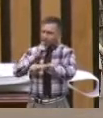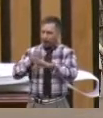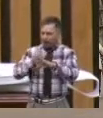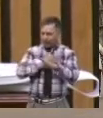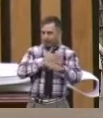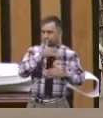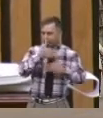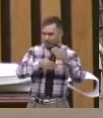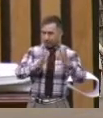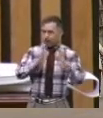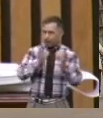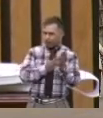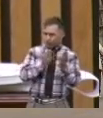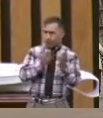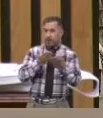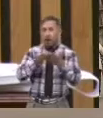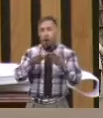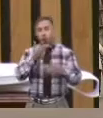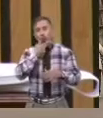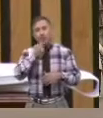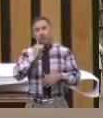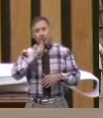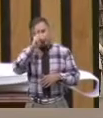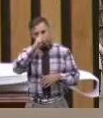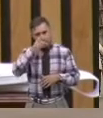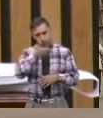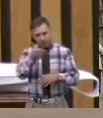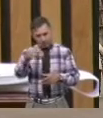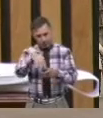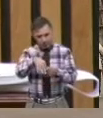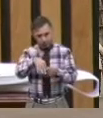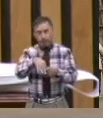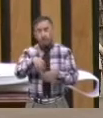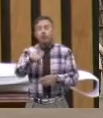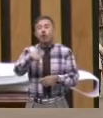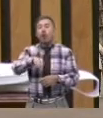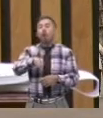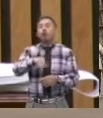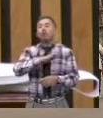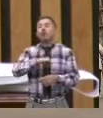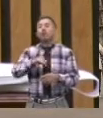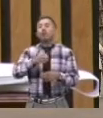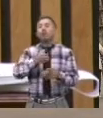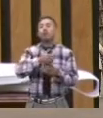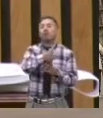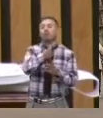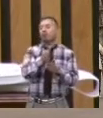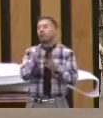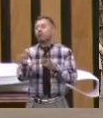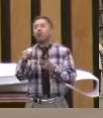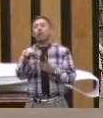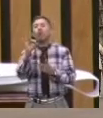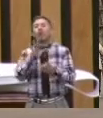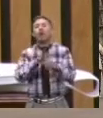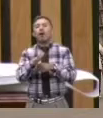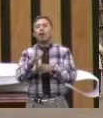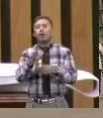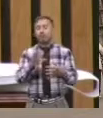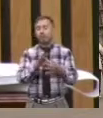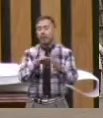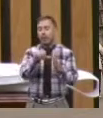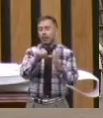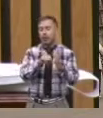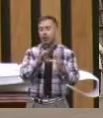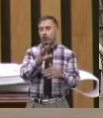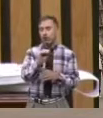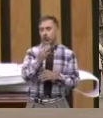consejeras y consejeros electorales, pueden hoy optar por una de dos vías: aplicar el artículo